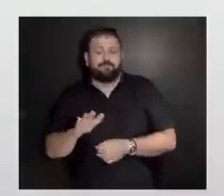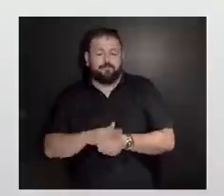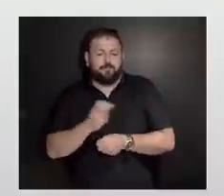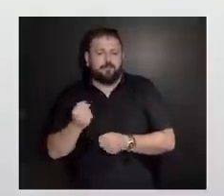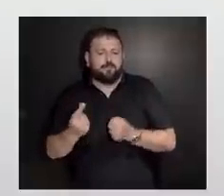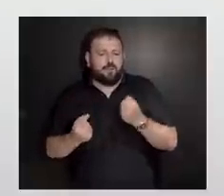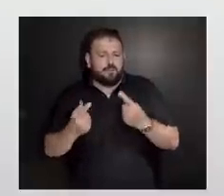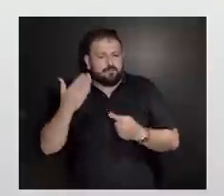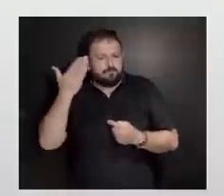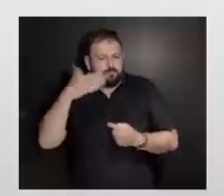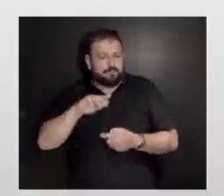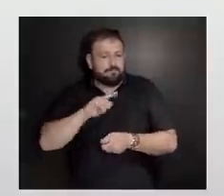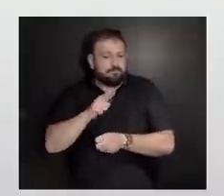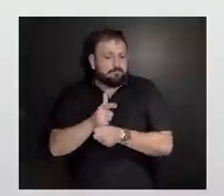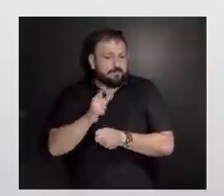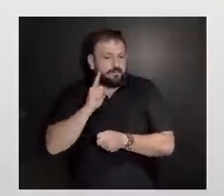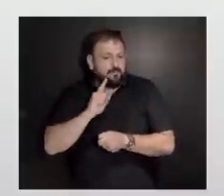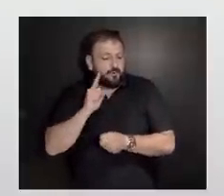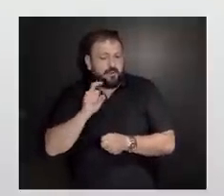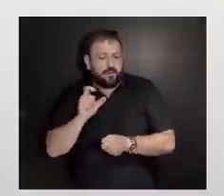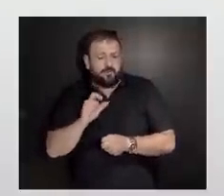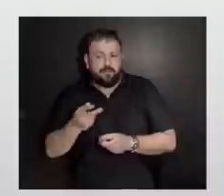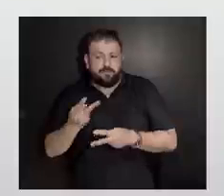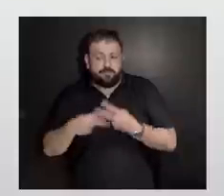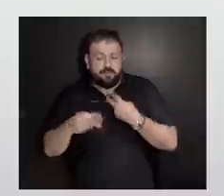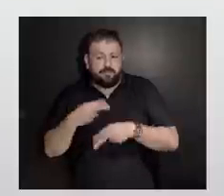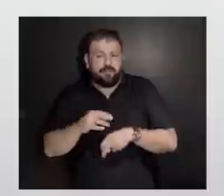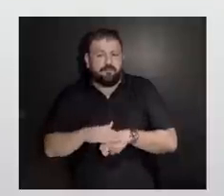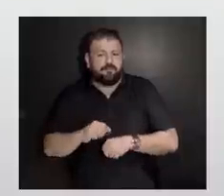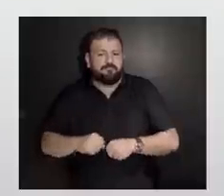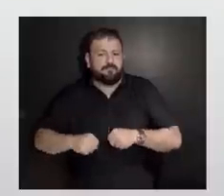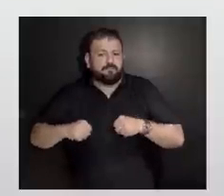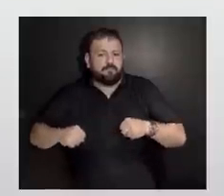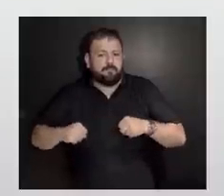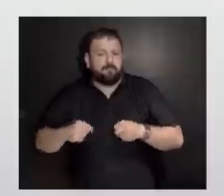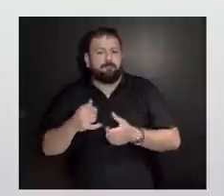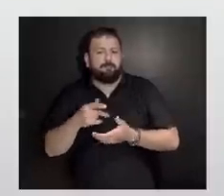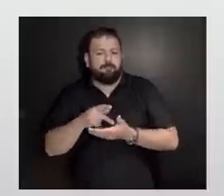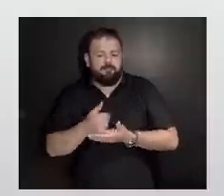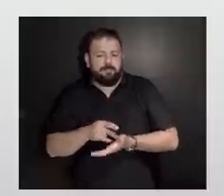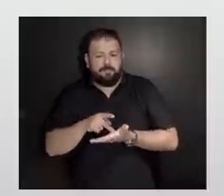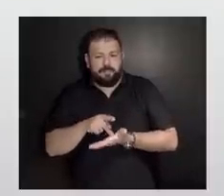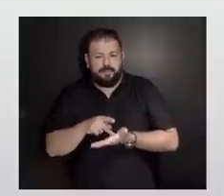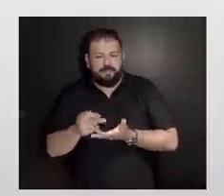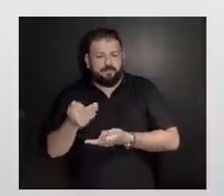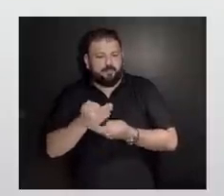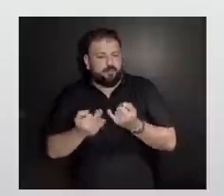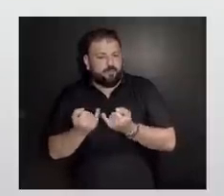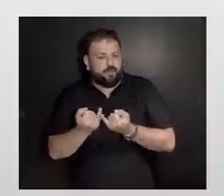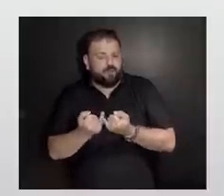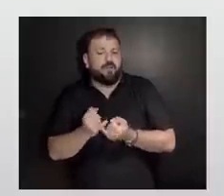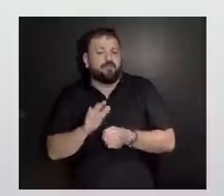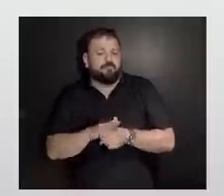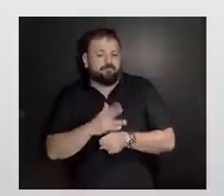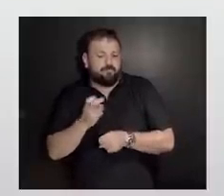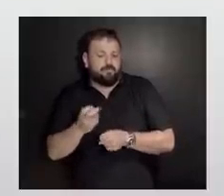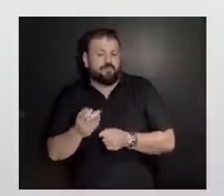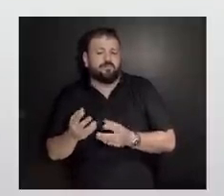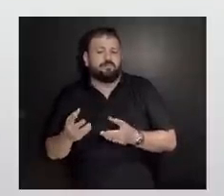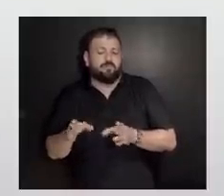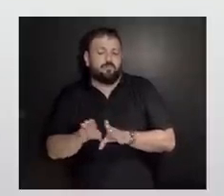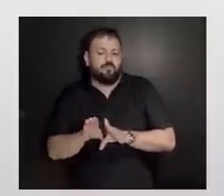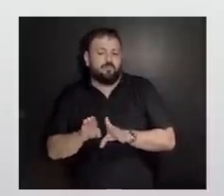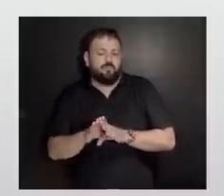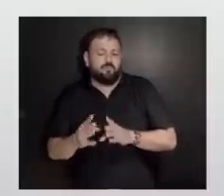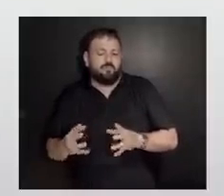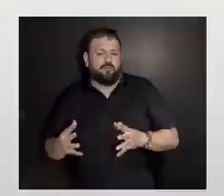cierto sobrepeso. Entonces, además de esta alteración hormonal, pues esta carga en el exceso de peso son como dos factores que combinados van